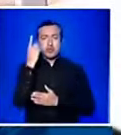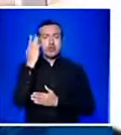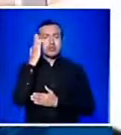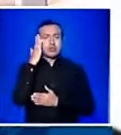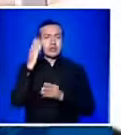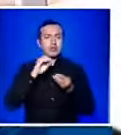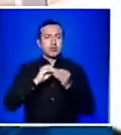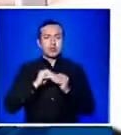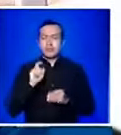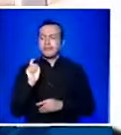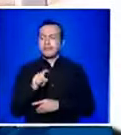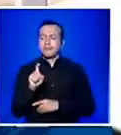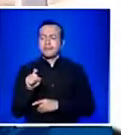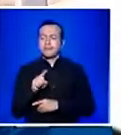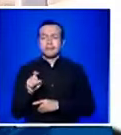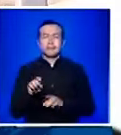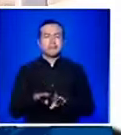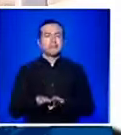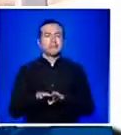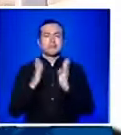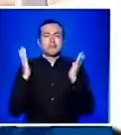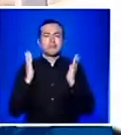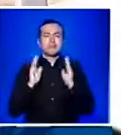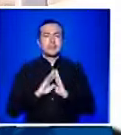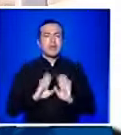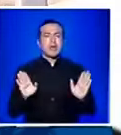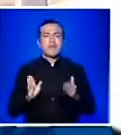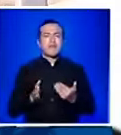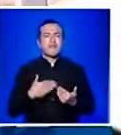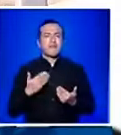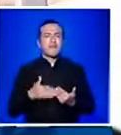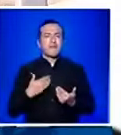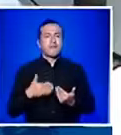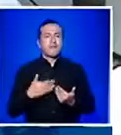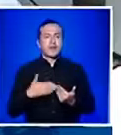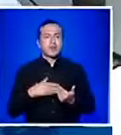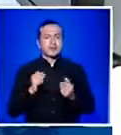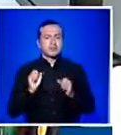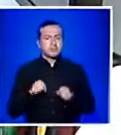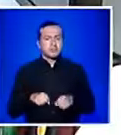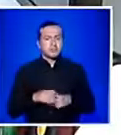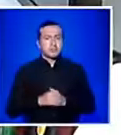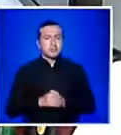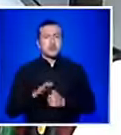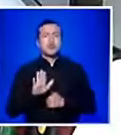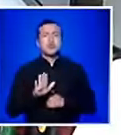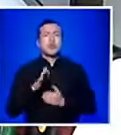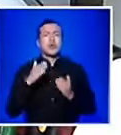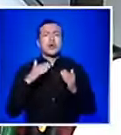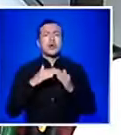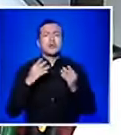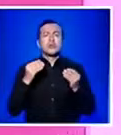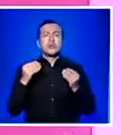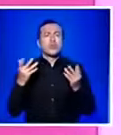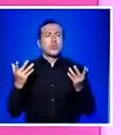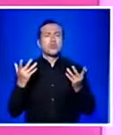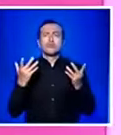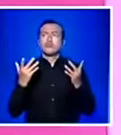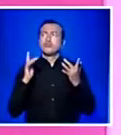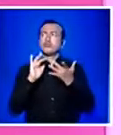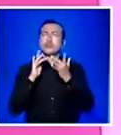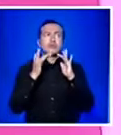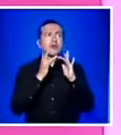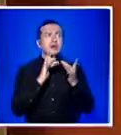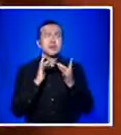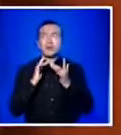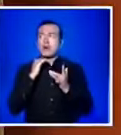es los cuatro números que son para poder abrir. Su vivienda está llena de sensores y alarmas para evitar